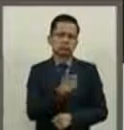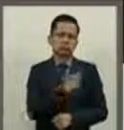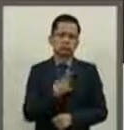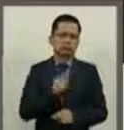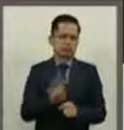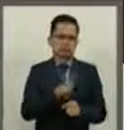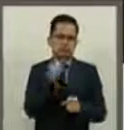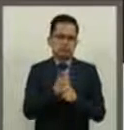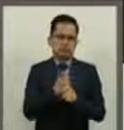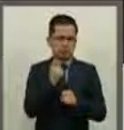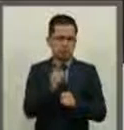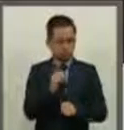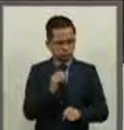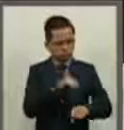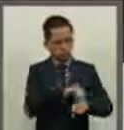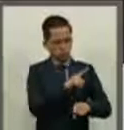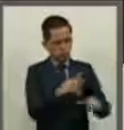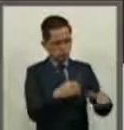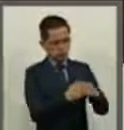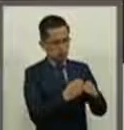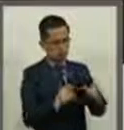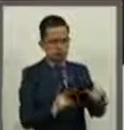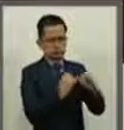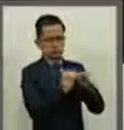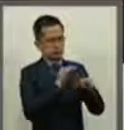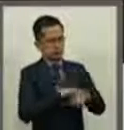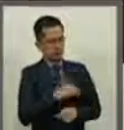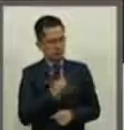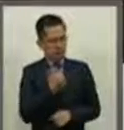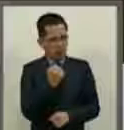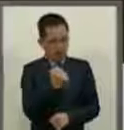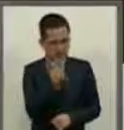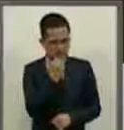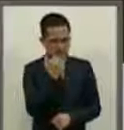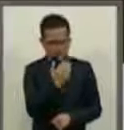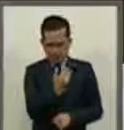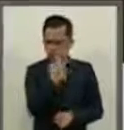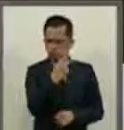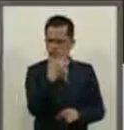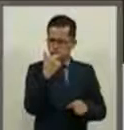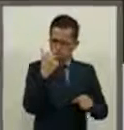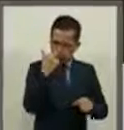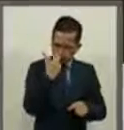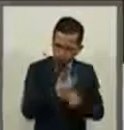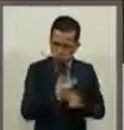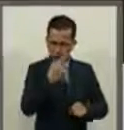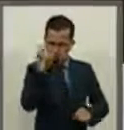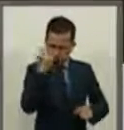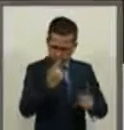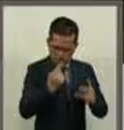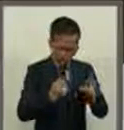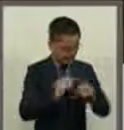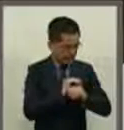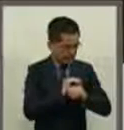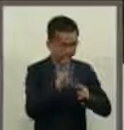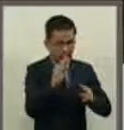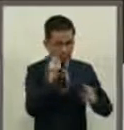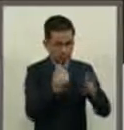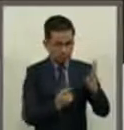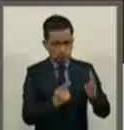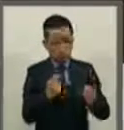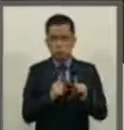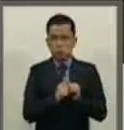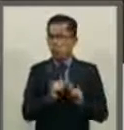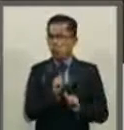que contemos con una instancia fortalecida, con facultades claras, con una nueva visión operativa cuya